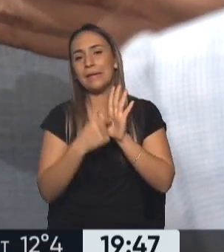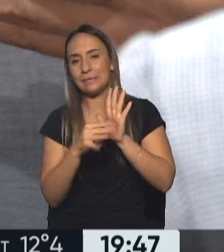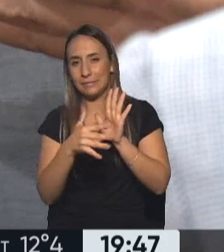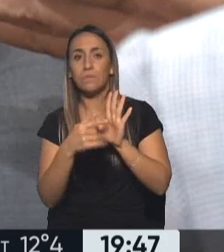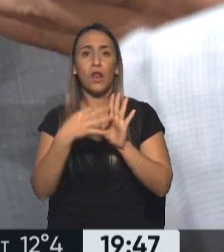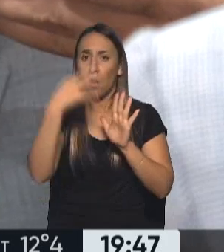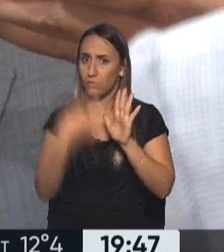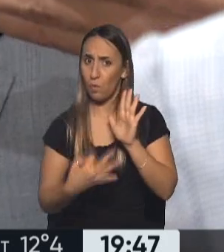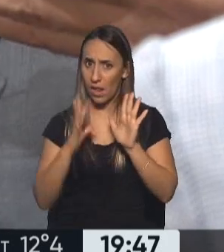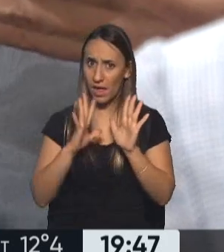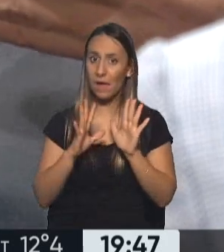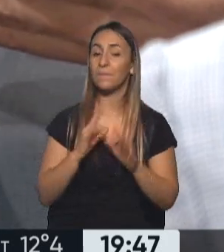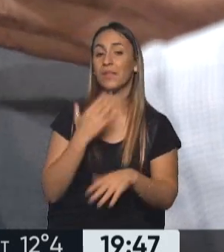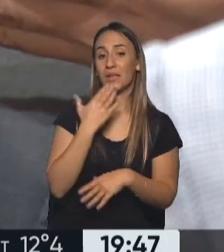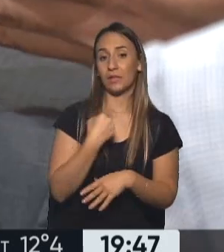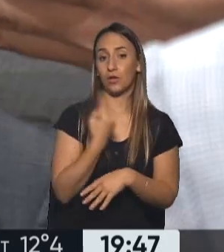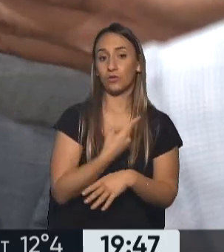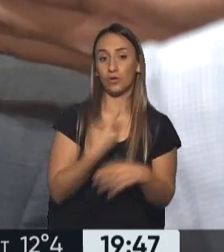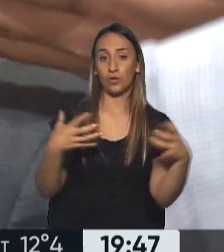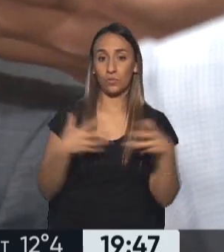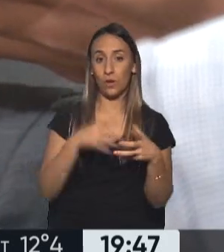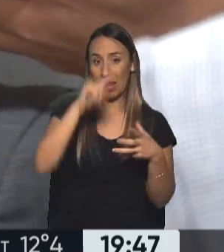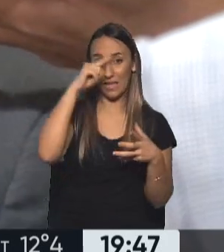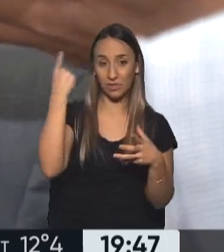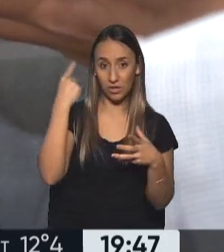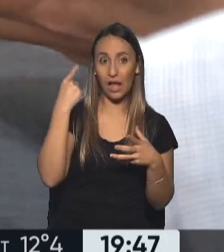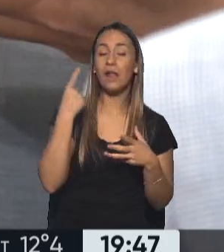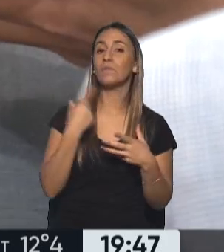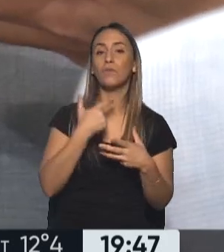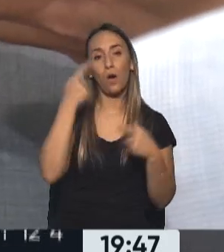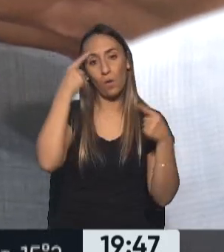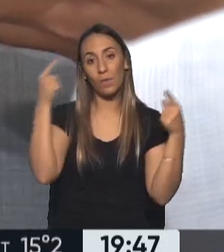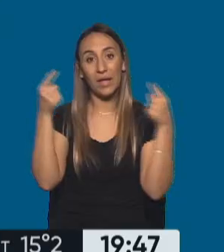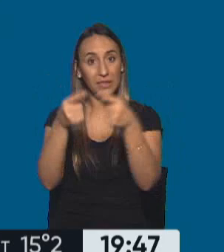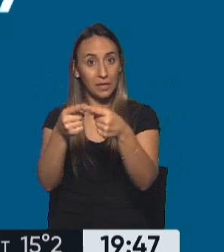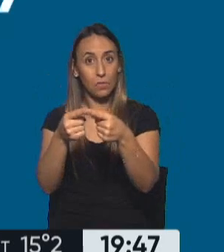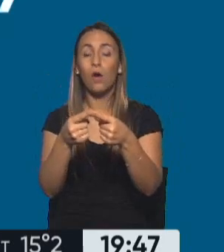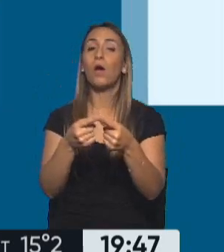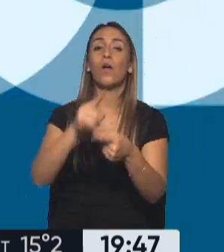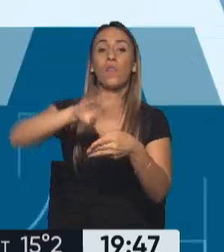crea el Fondo Nacional para la cancelación de la deuda con el Fondo Monetario Internacional.